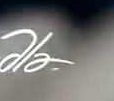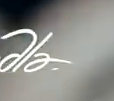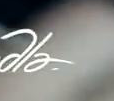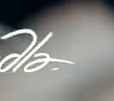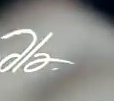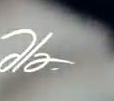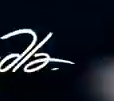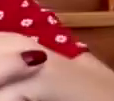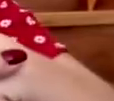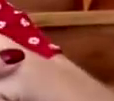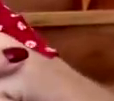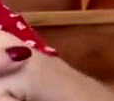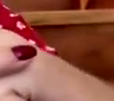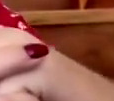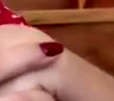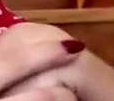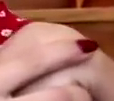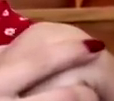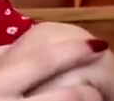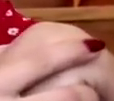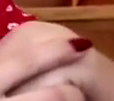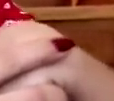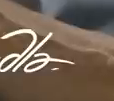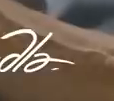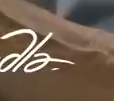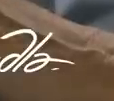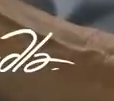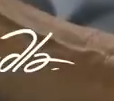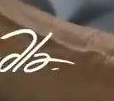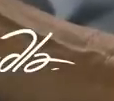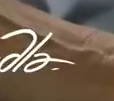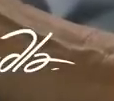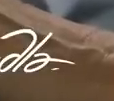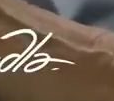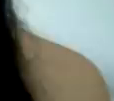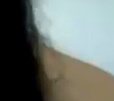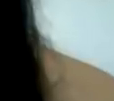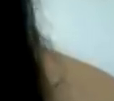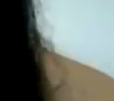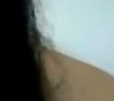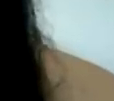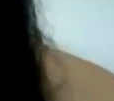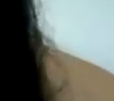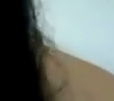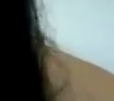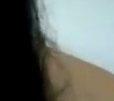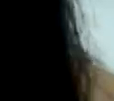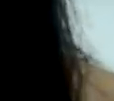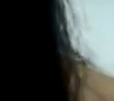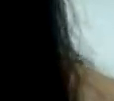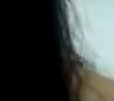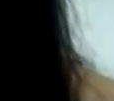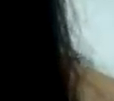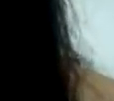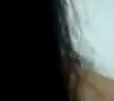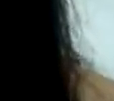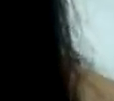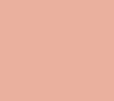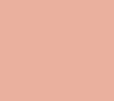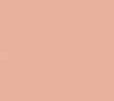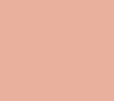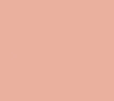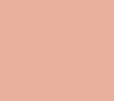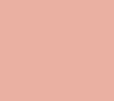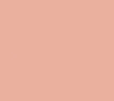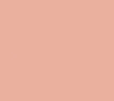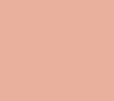permitirá continuar. Para preguntarnos qué significa ser seres humanos. Solo necesitamos saber que podemos ser mejores.